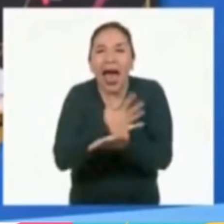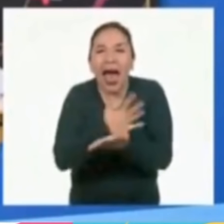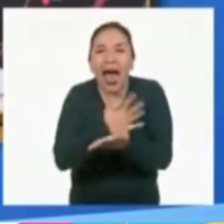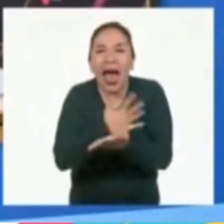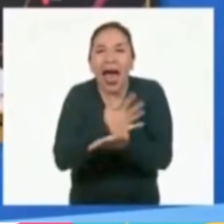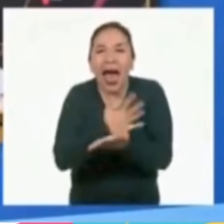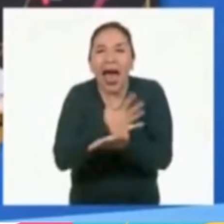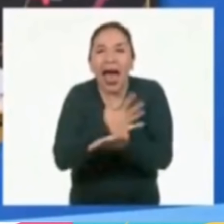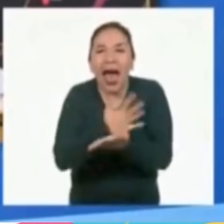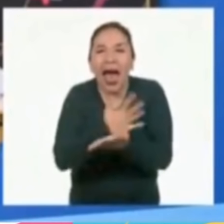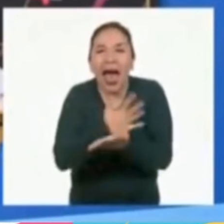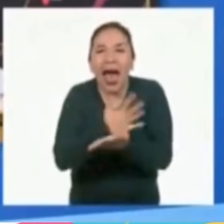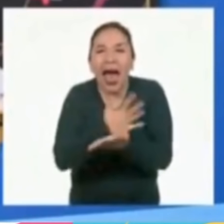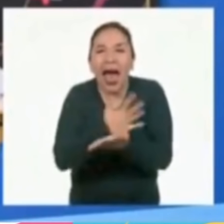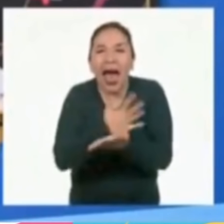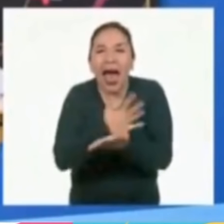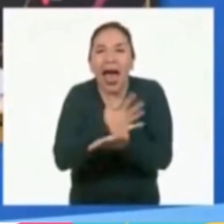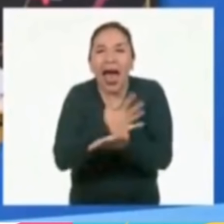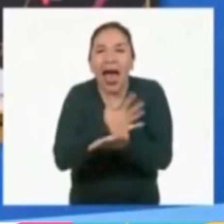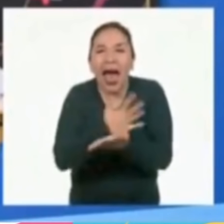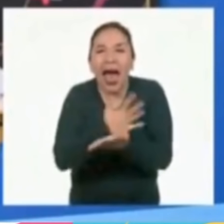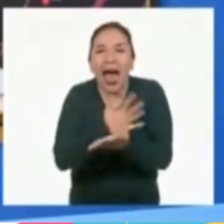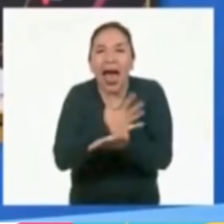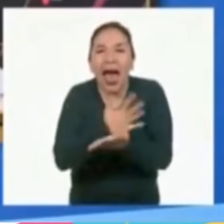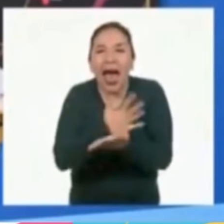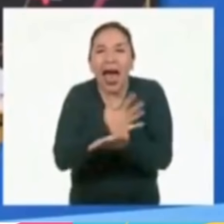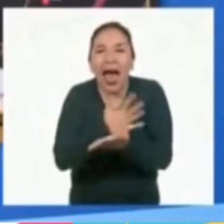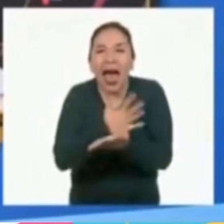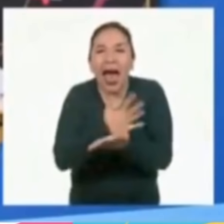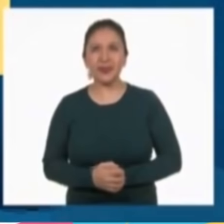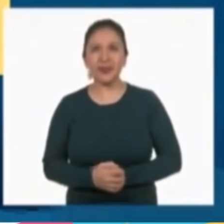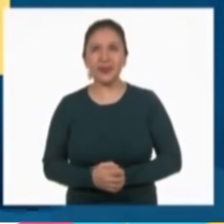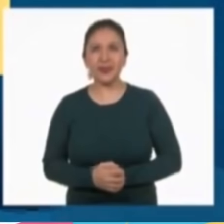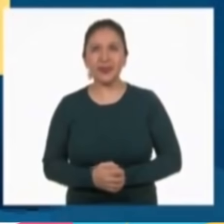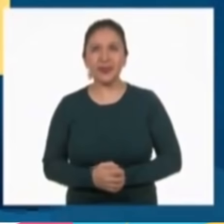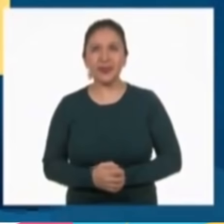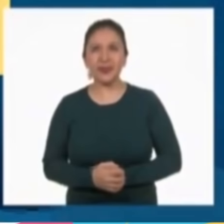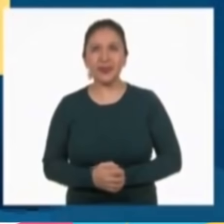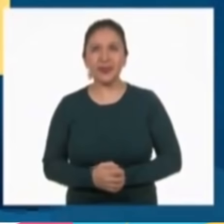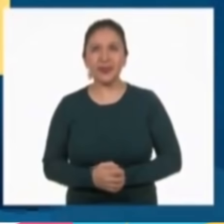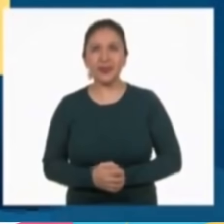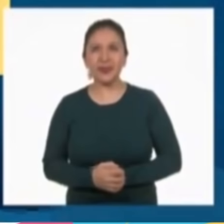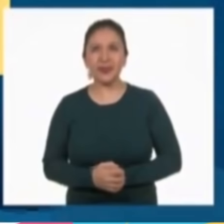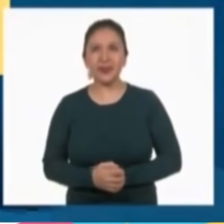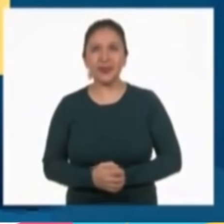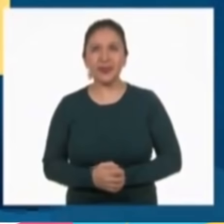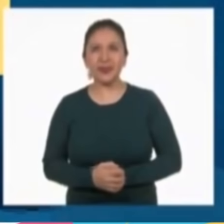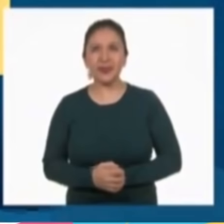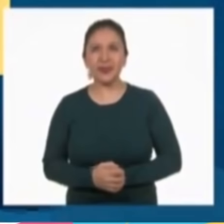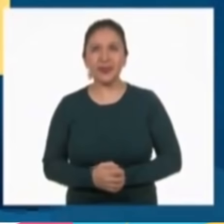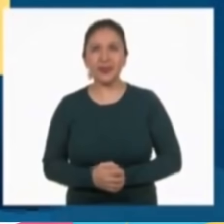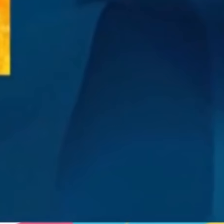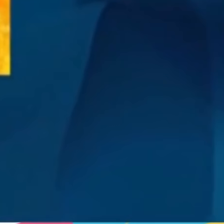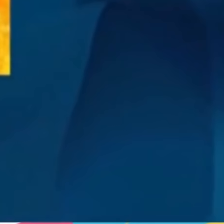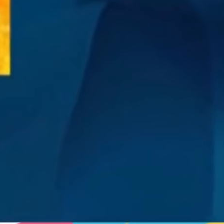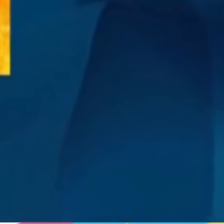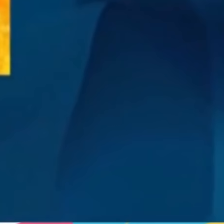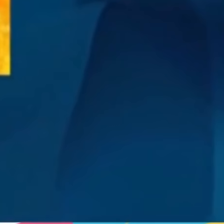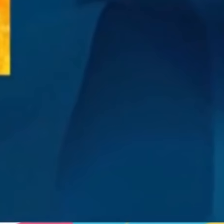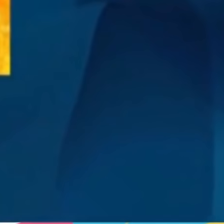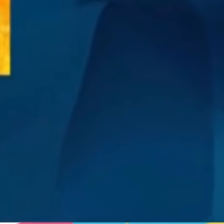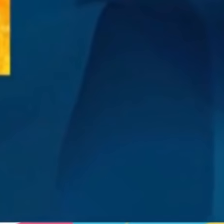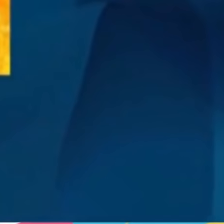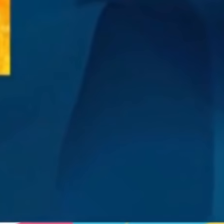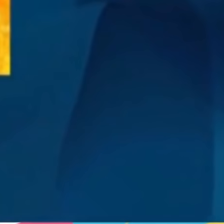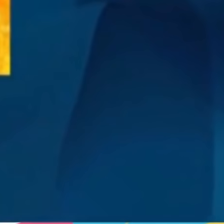al ver al gato se paralizó y su cuerpo sintió muchas emociones. Antes era todo muy diferente. Mamá, papá y yo éramos